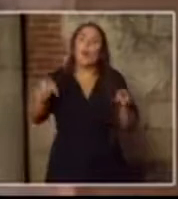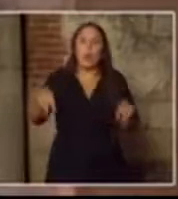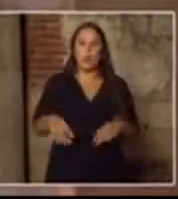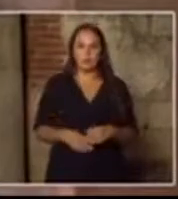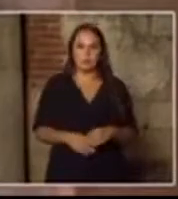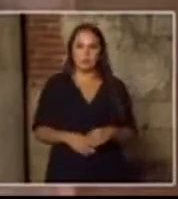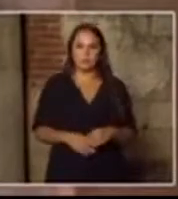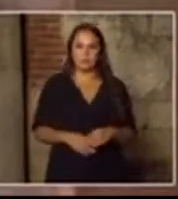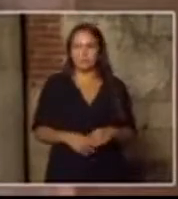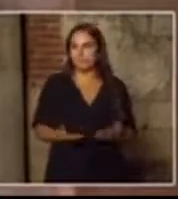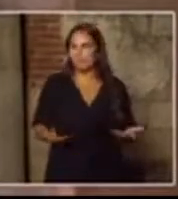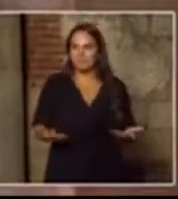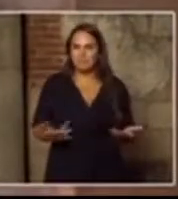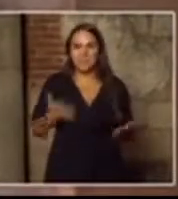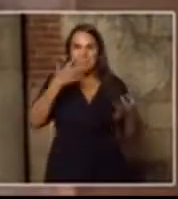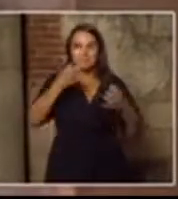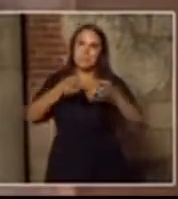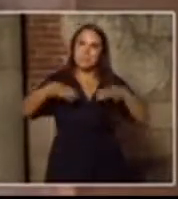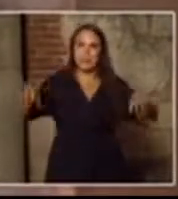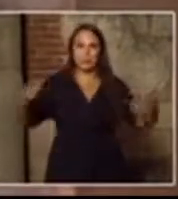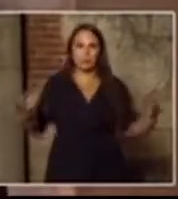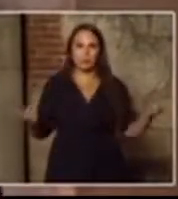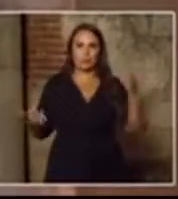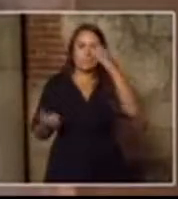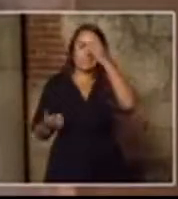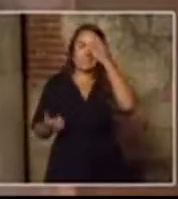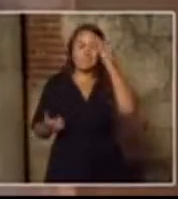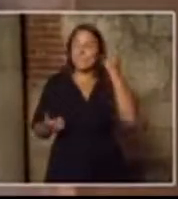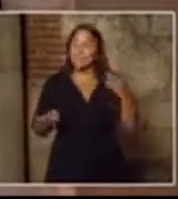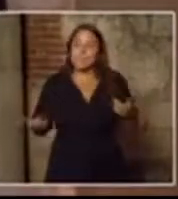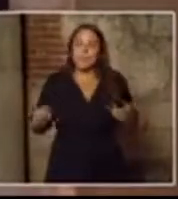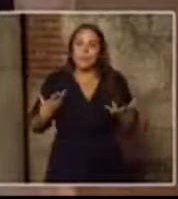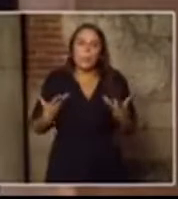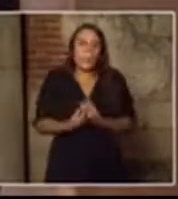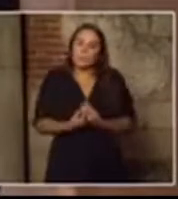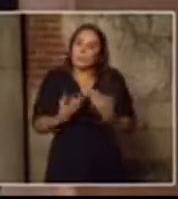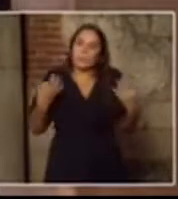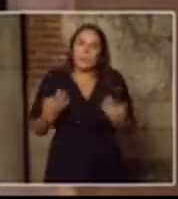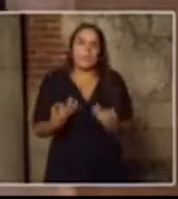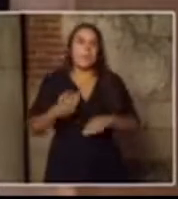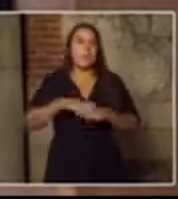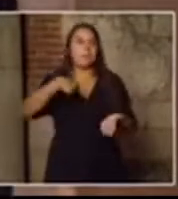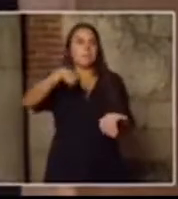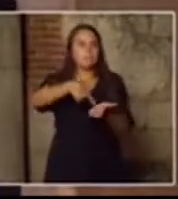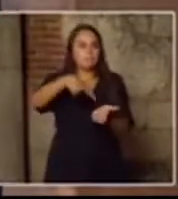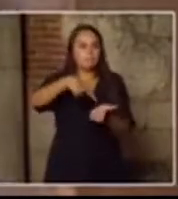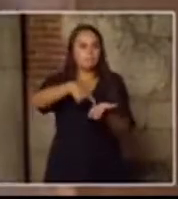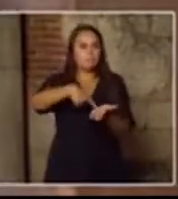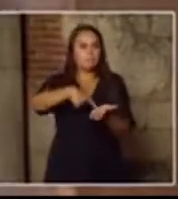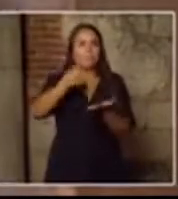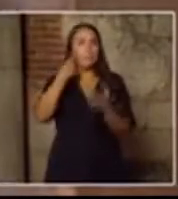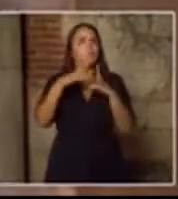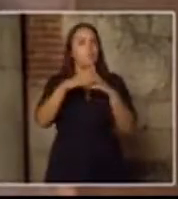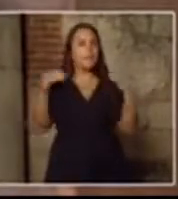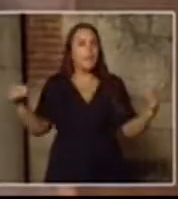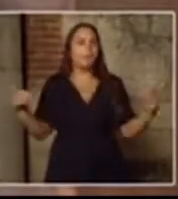porque realmente estamos separados. Teníamos que estar juntos para poder reivindicar la